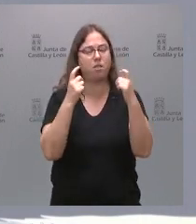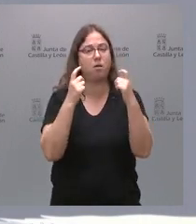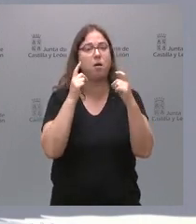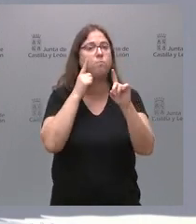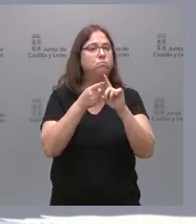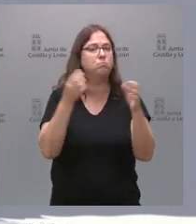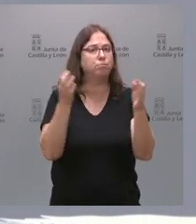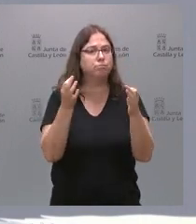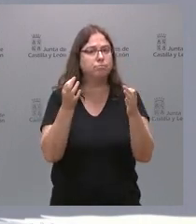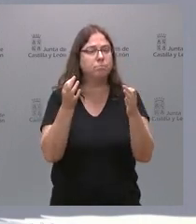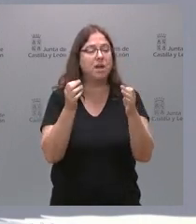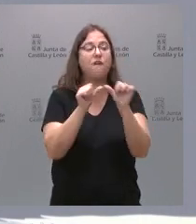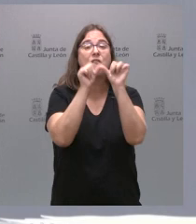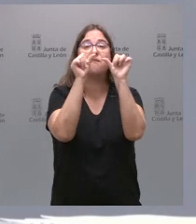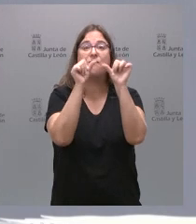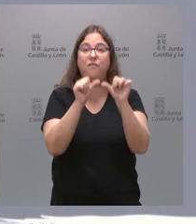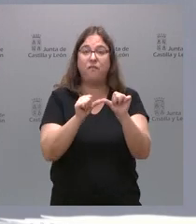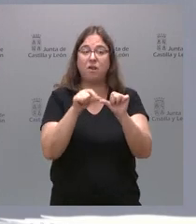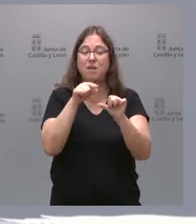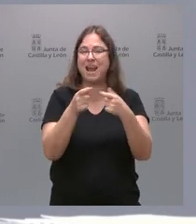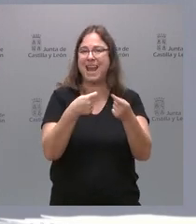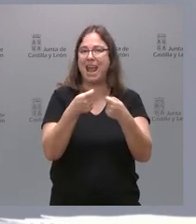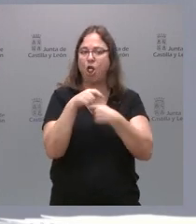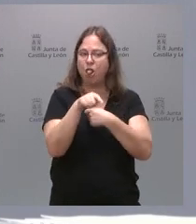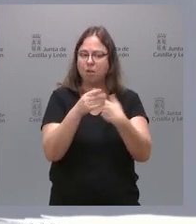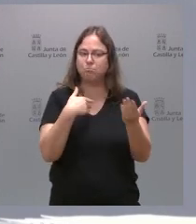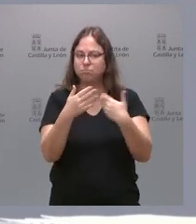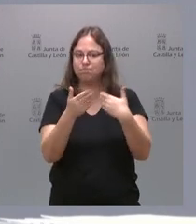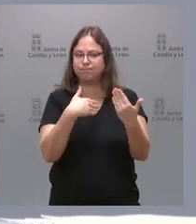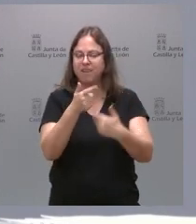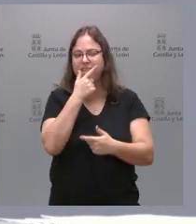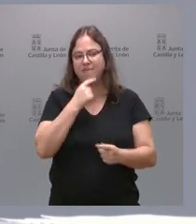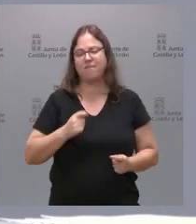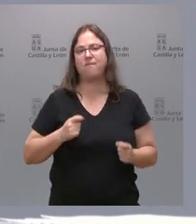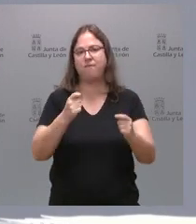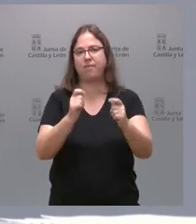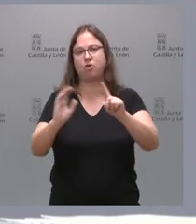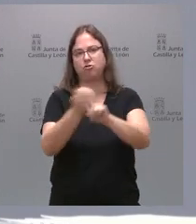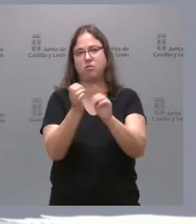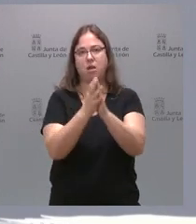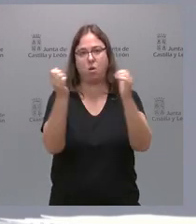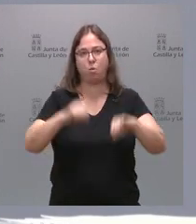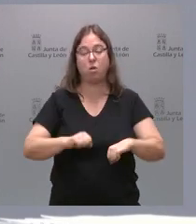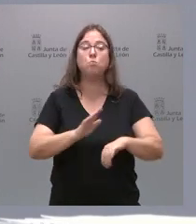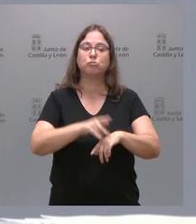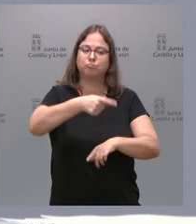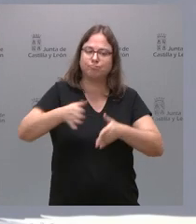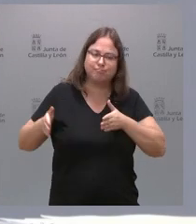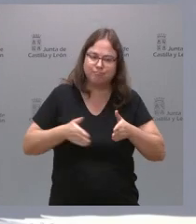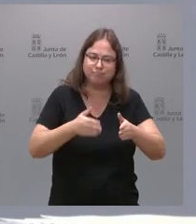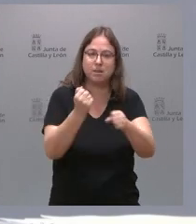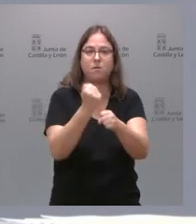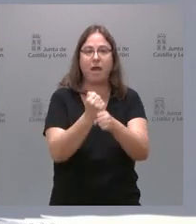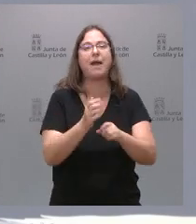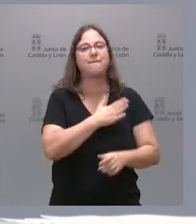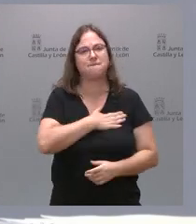también nuestra forma de abordar este tipo de negociación sea la que facilite también los acuerdos en esta dirección estamos y esa es la voluntad